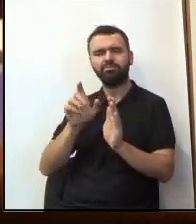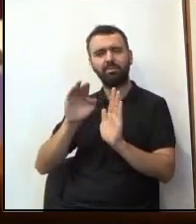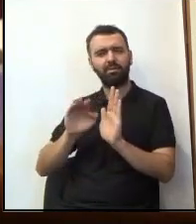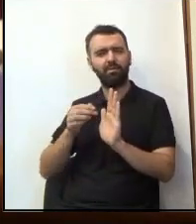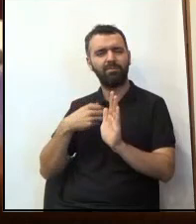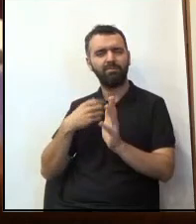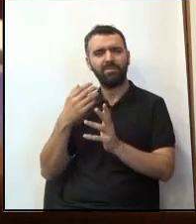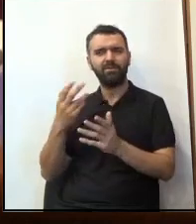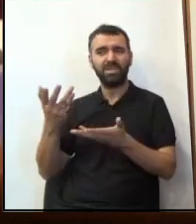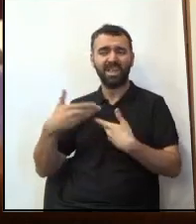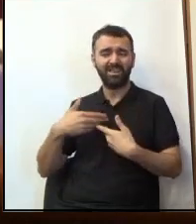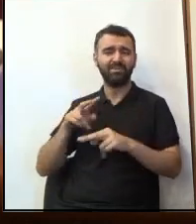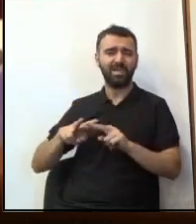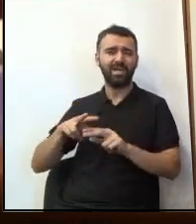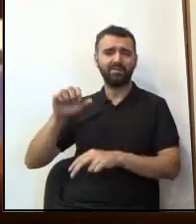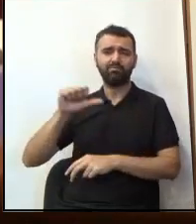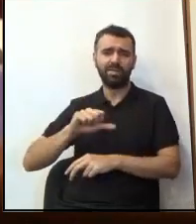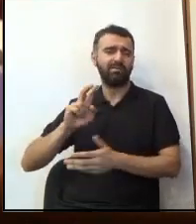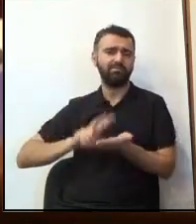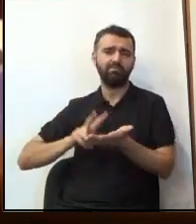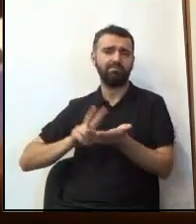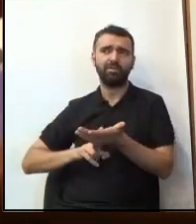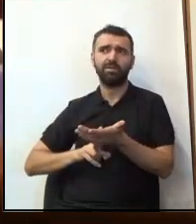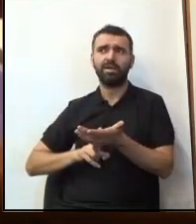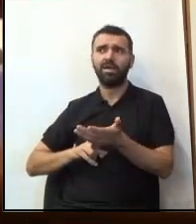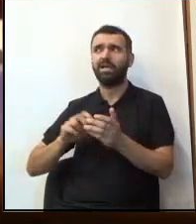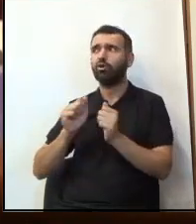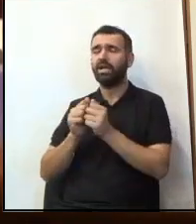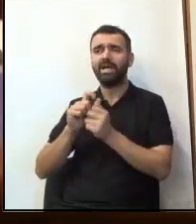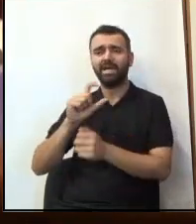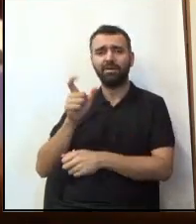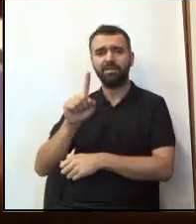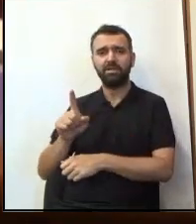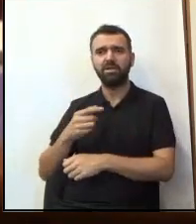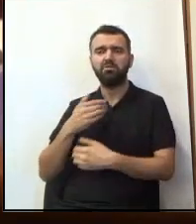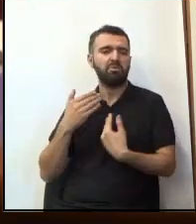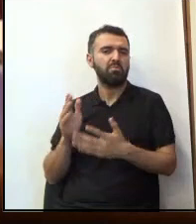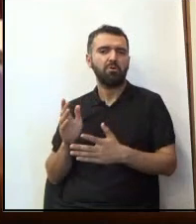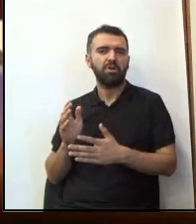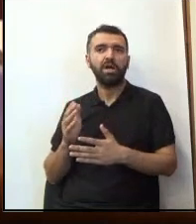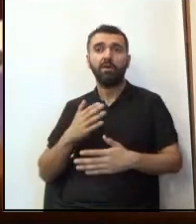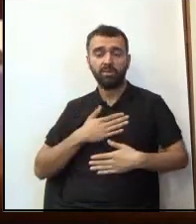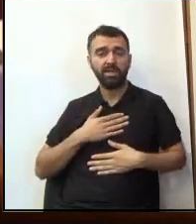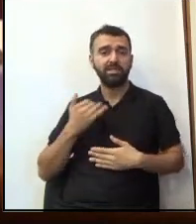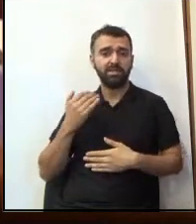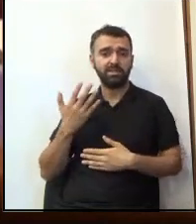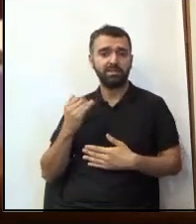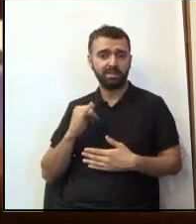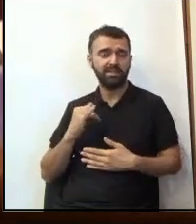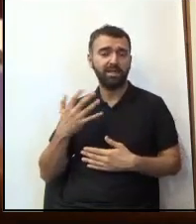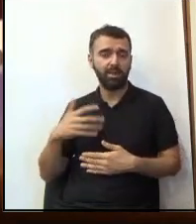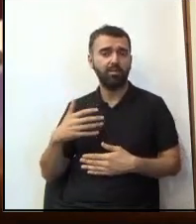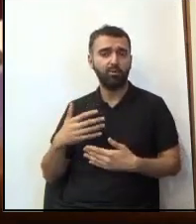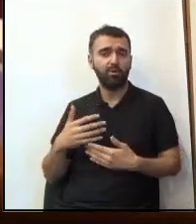hacen mal. O sea, de verdad, cuando un colega Silvestre dice, a ustedes no les importa, a mí sí me importa cómo se gasta la plata. O